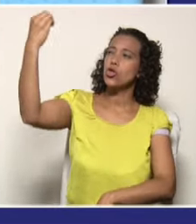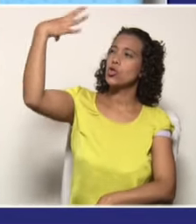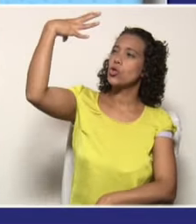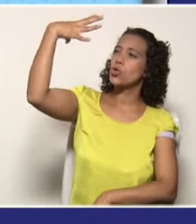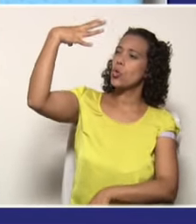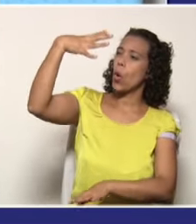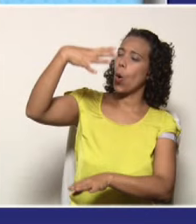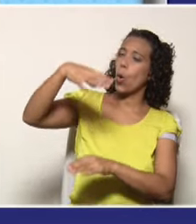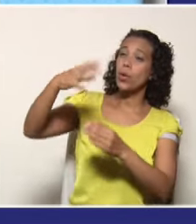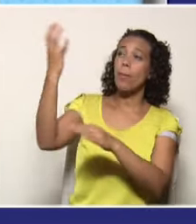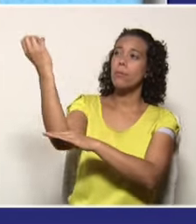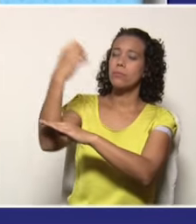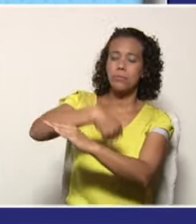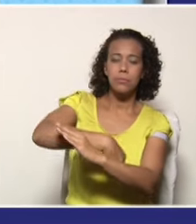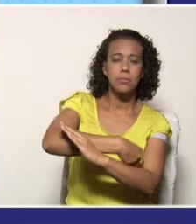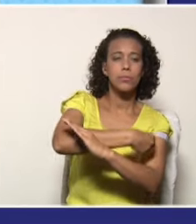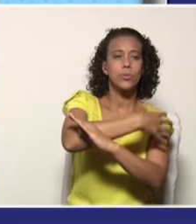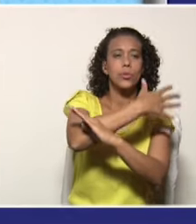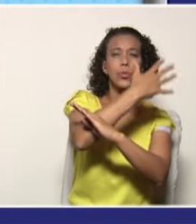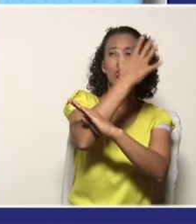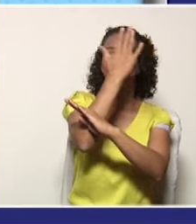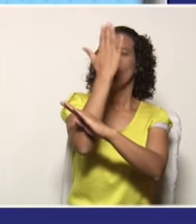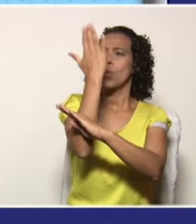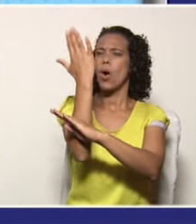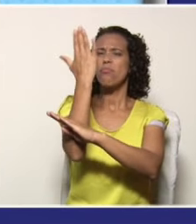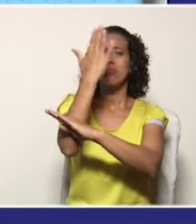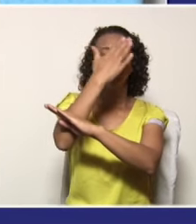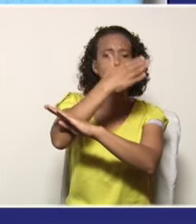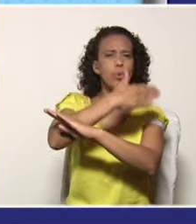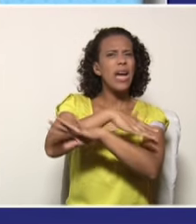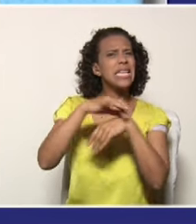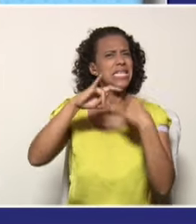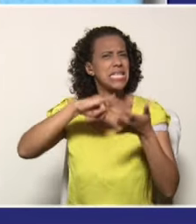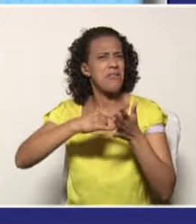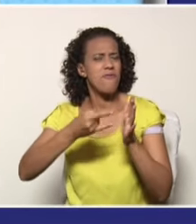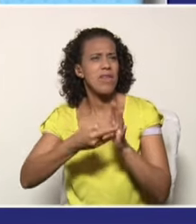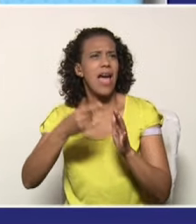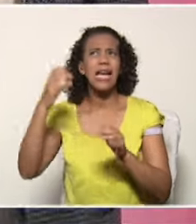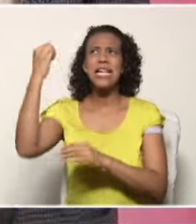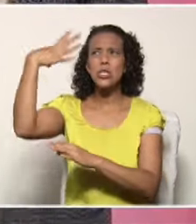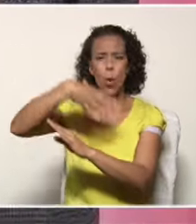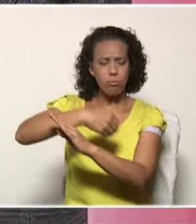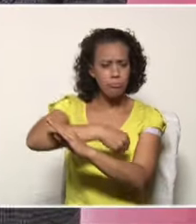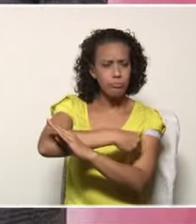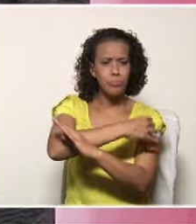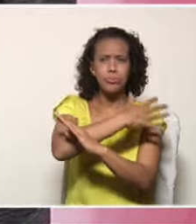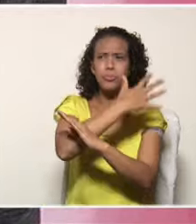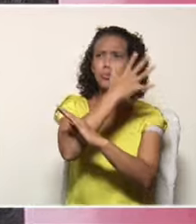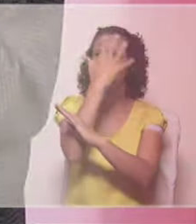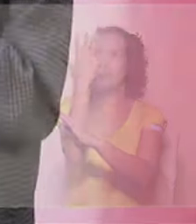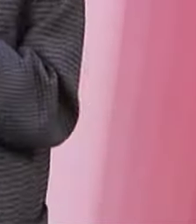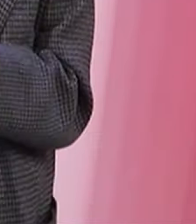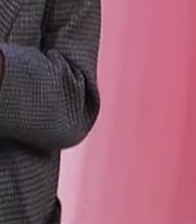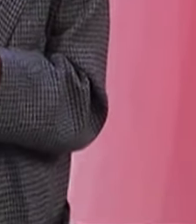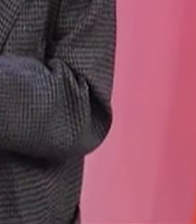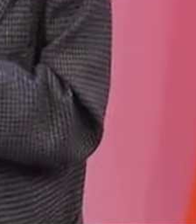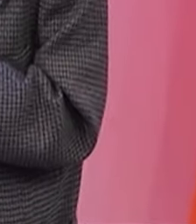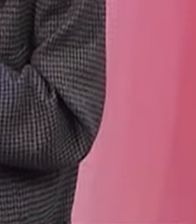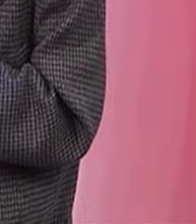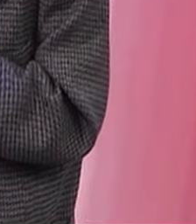de nuevo los encierre. Vas a decir en tu hoja de papel reciclado qué quiere decir el autor con esto. ¿Qué pasó con esos hombrecitos